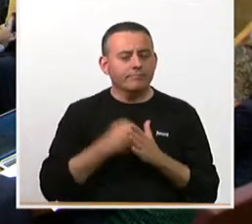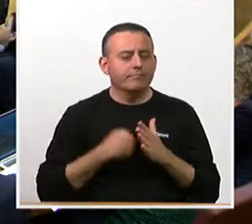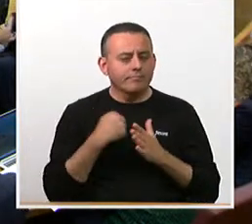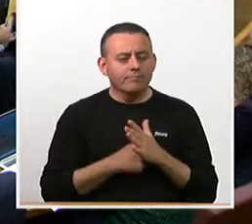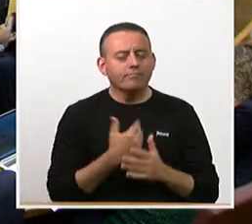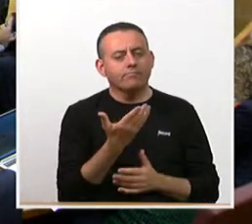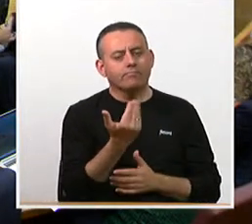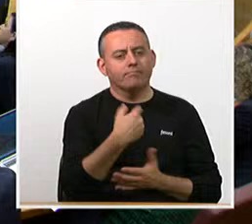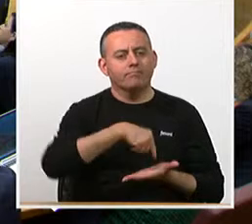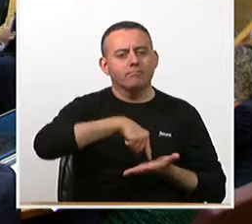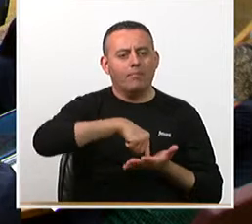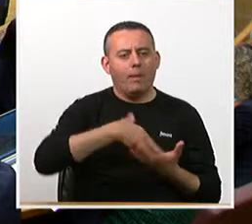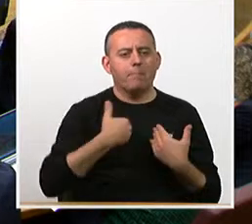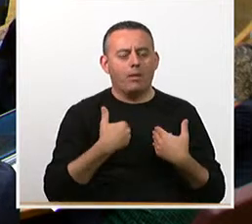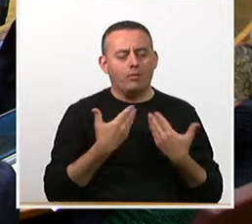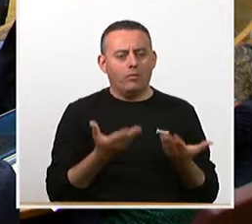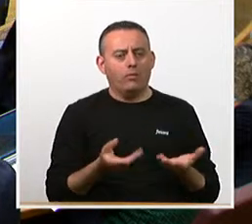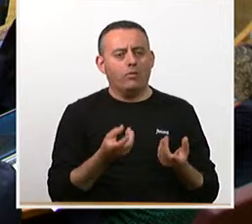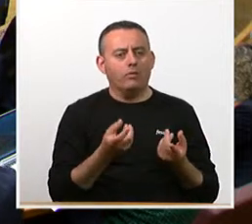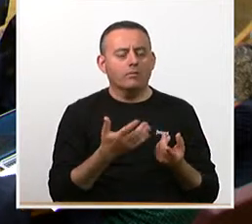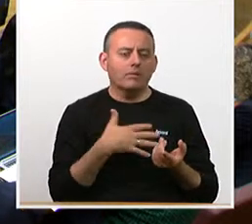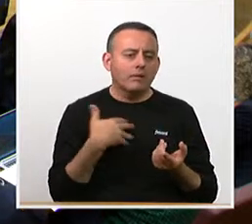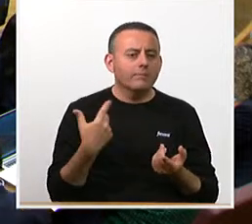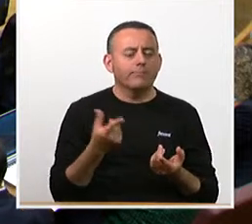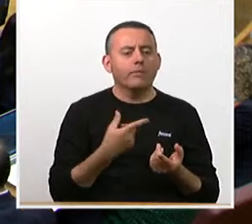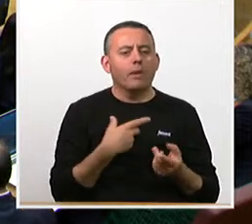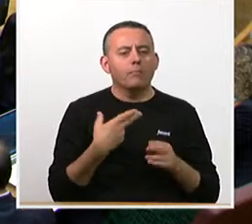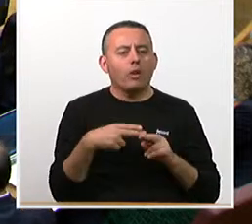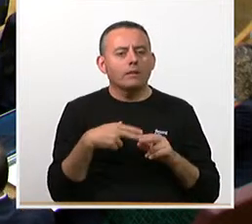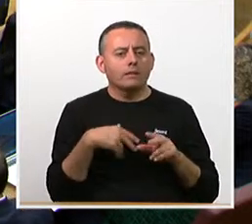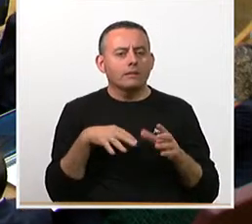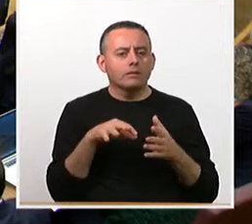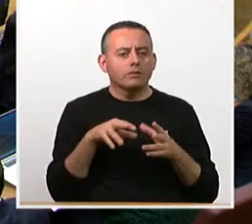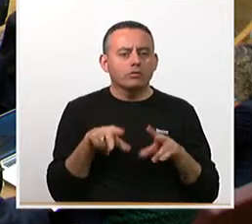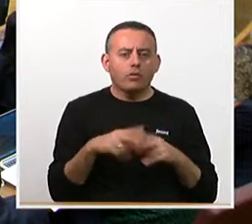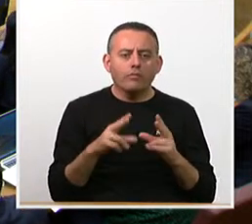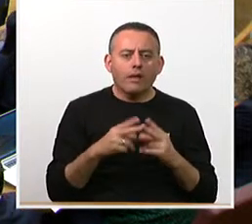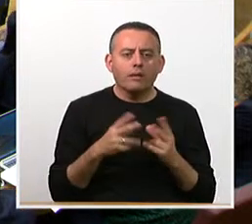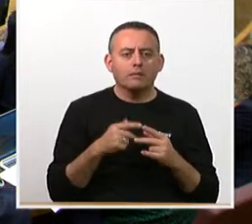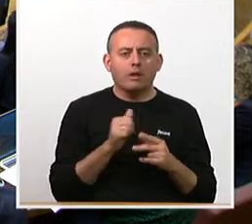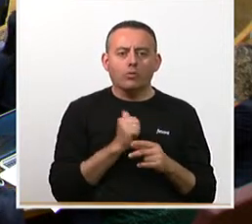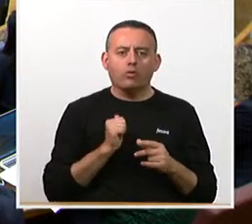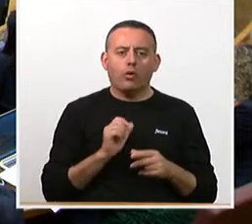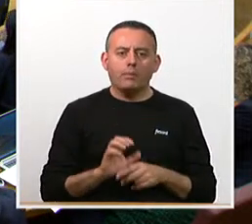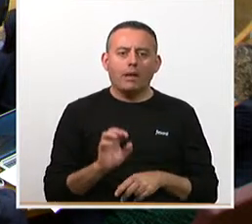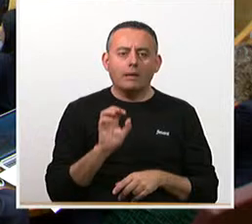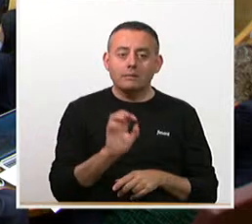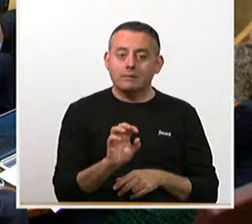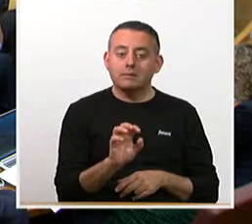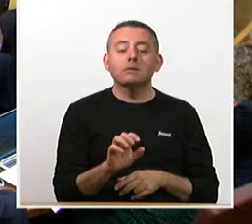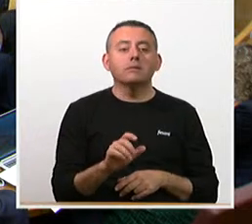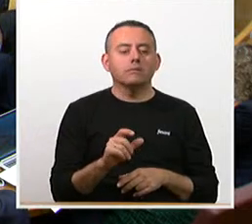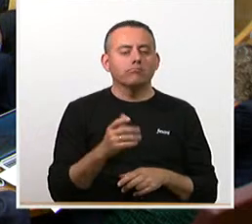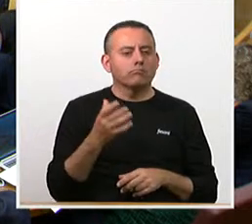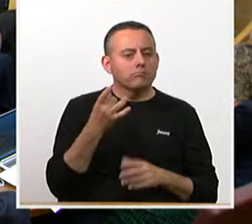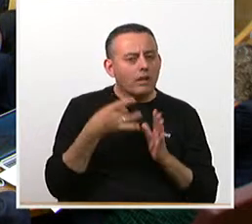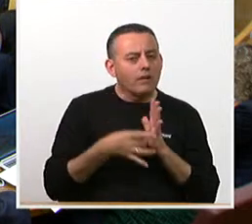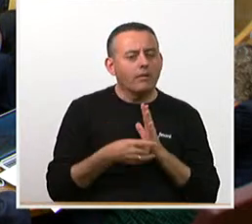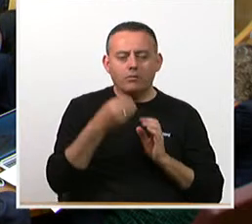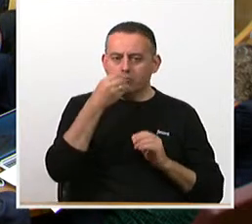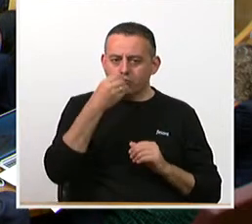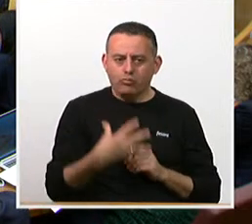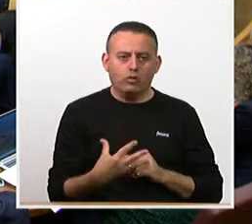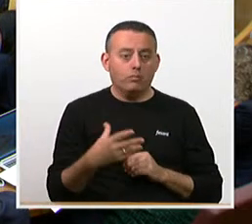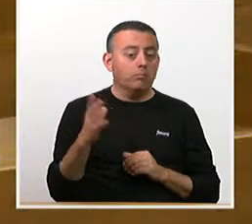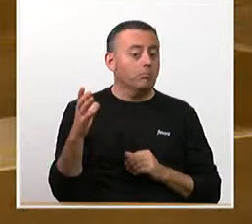reivindicar para reivindicar unas políticas sociales autonómicas de calidad y dignas para todas las valencianas y para